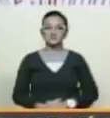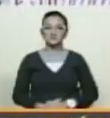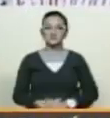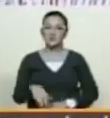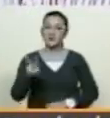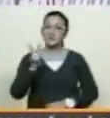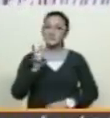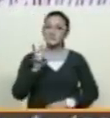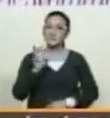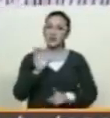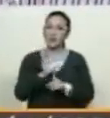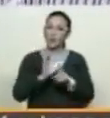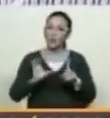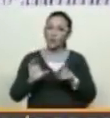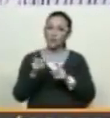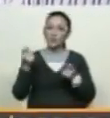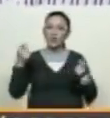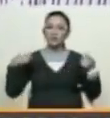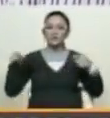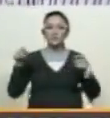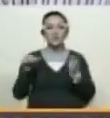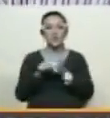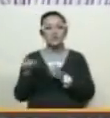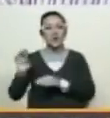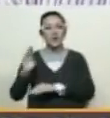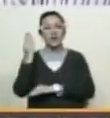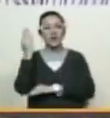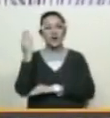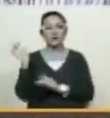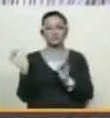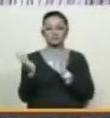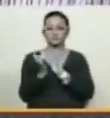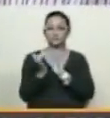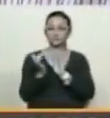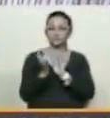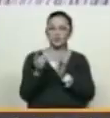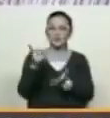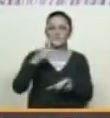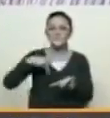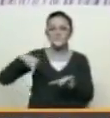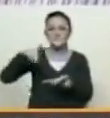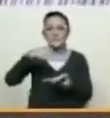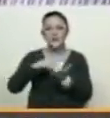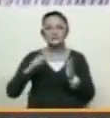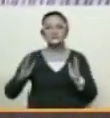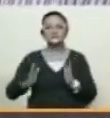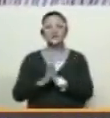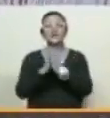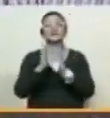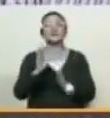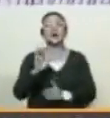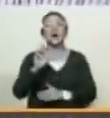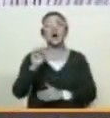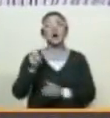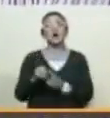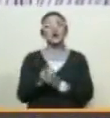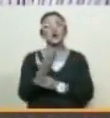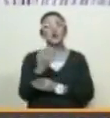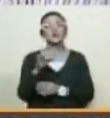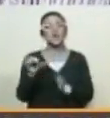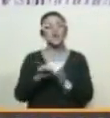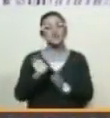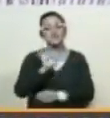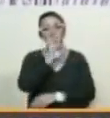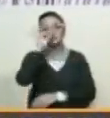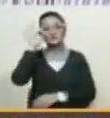Viernes de Cultura y Turismo en el Estado Lara y establecemos este contacto informativo desde la Plaza de Santa Rosa en Barquisimeto, Estado Lara. En